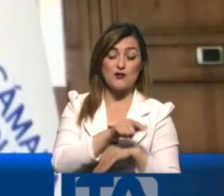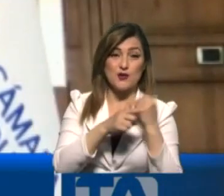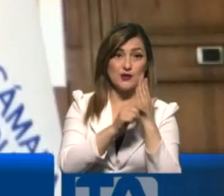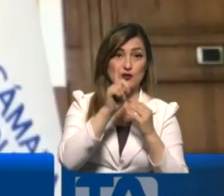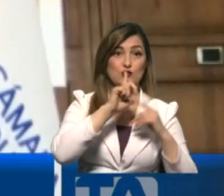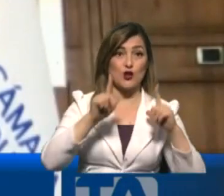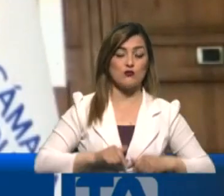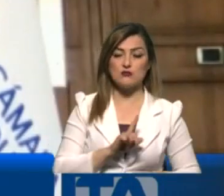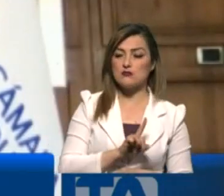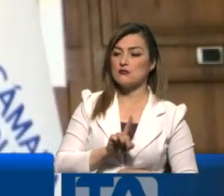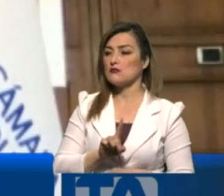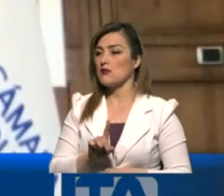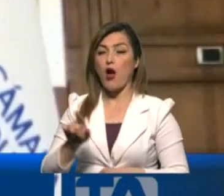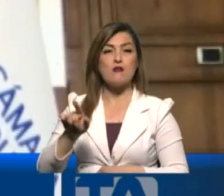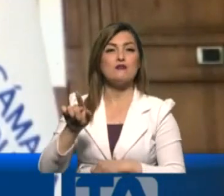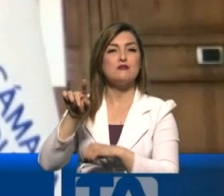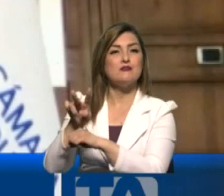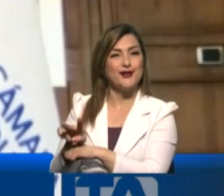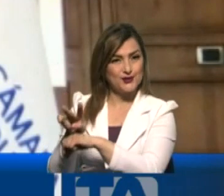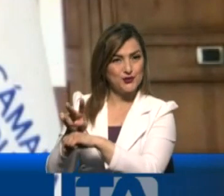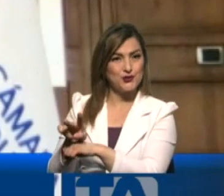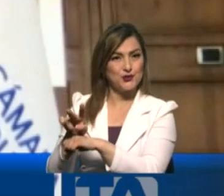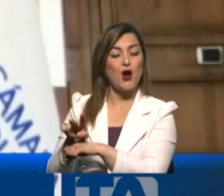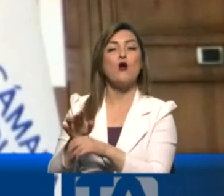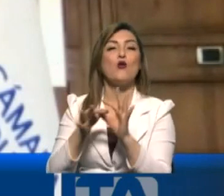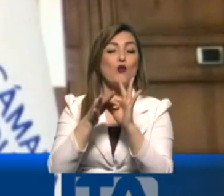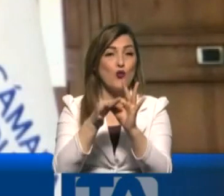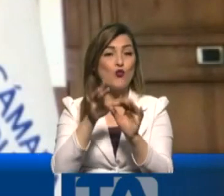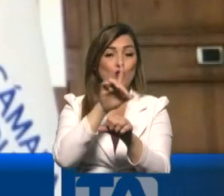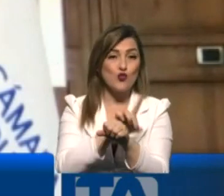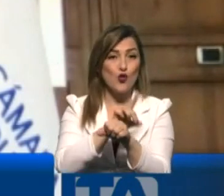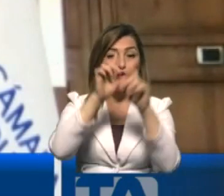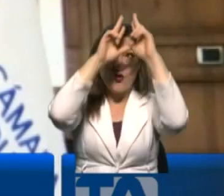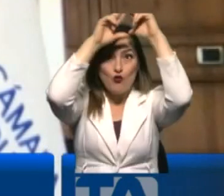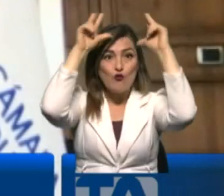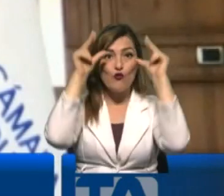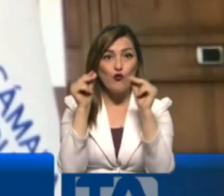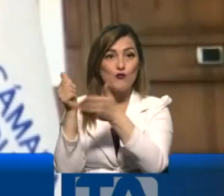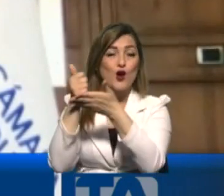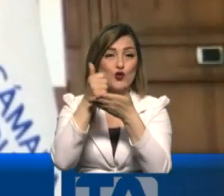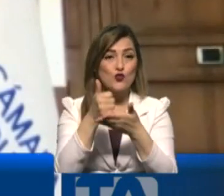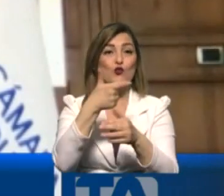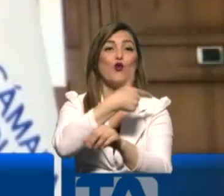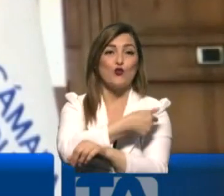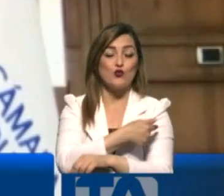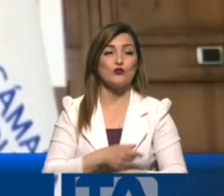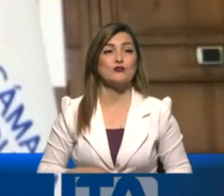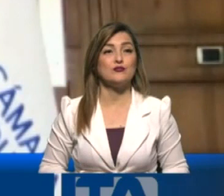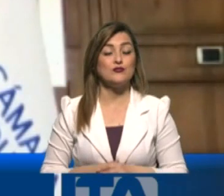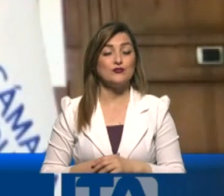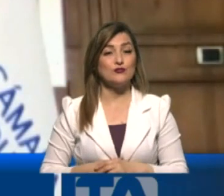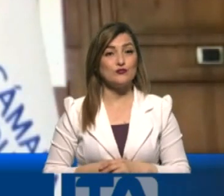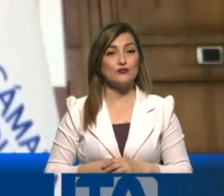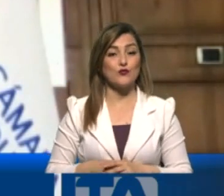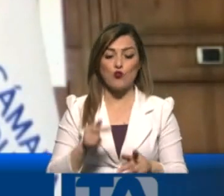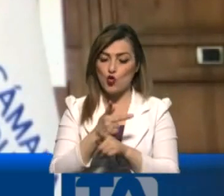del Ministerio de Salud Pública. De igual manera hay que colaborar con médicos, con enfermeras que puedan prestar el servicio de vacunación, con